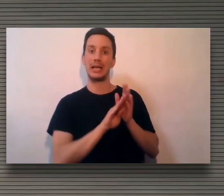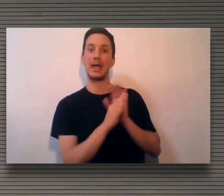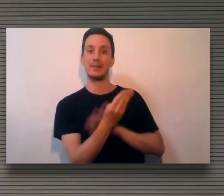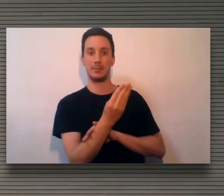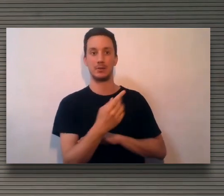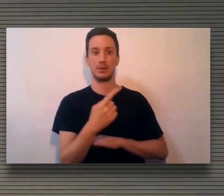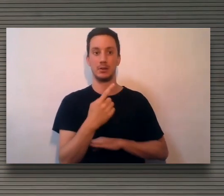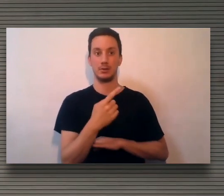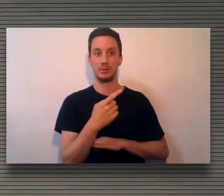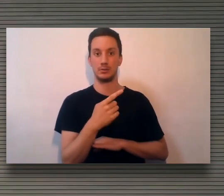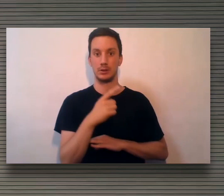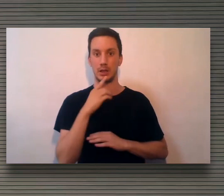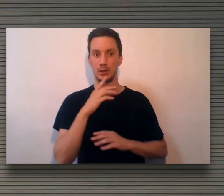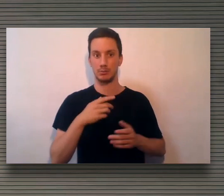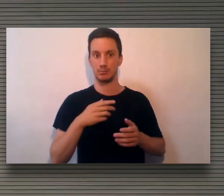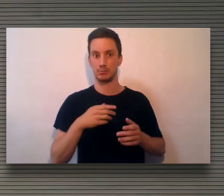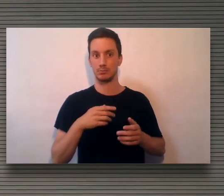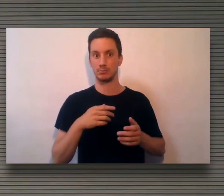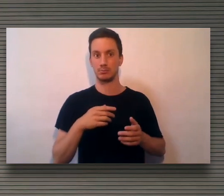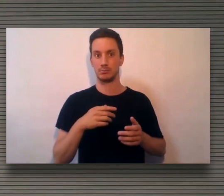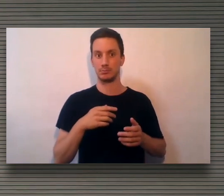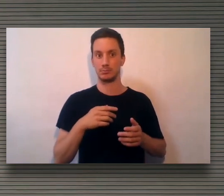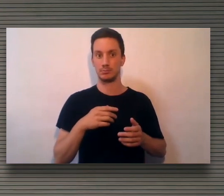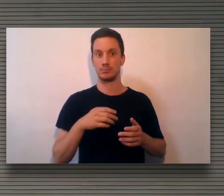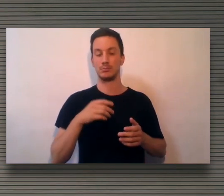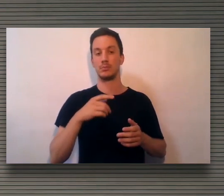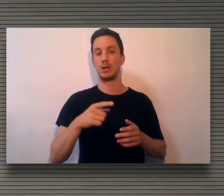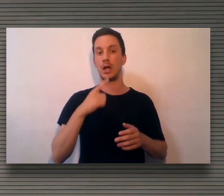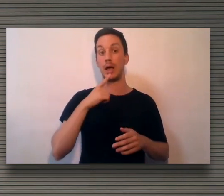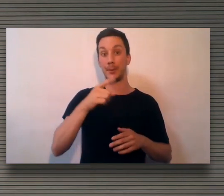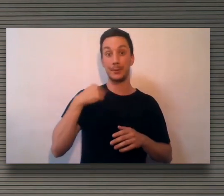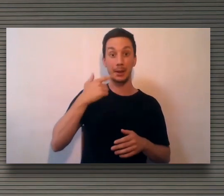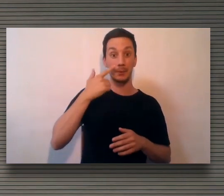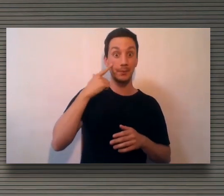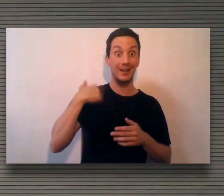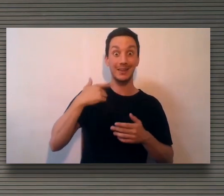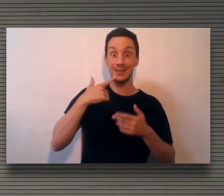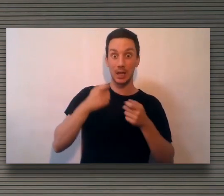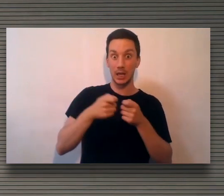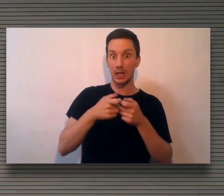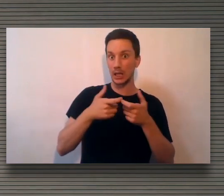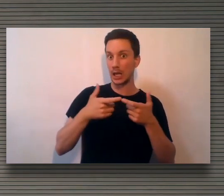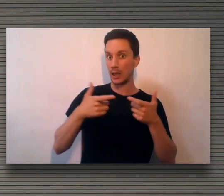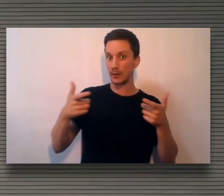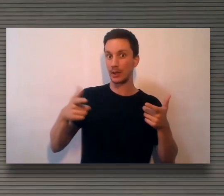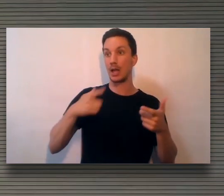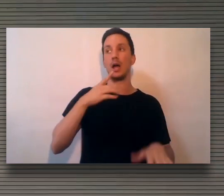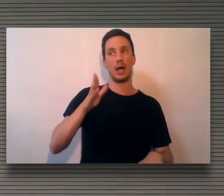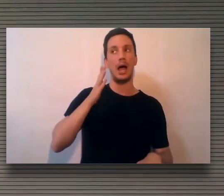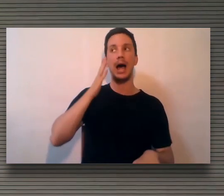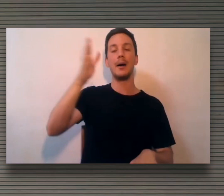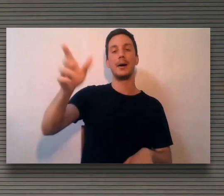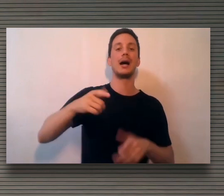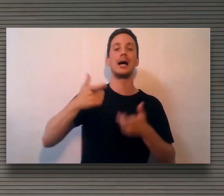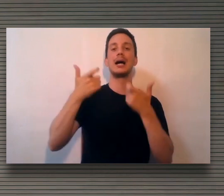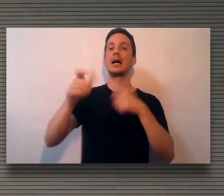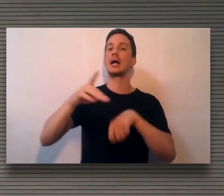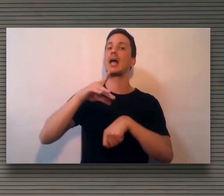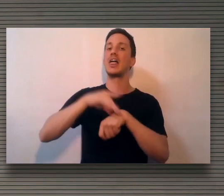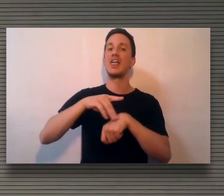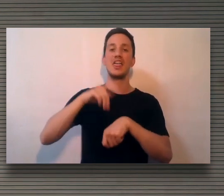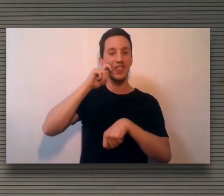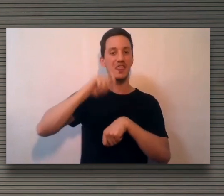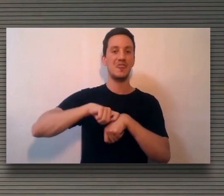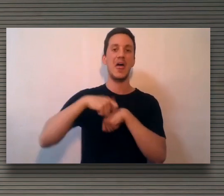es plana, claro, es Está plana. creciendo, nos dicen. Está creciendo, has de ir al dermatólogo.